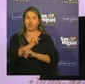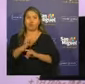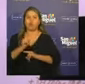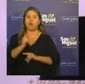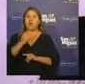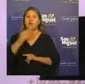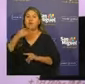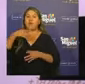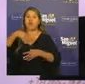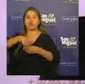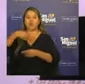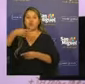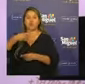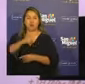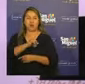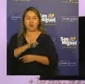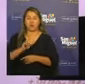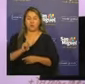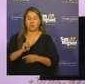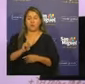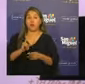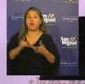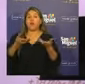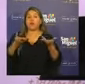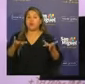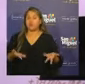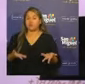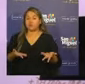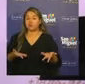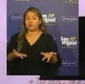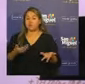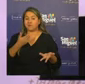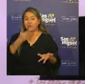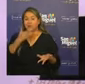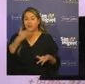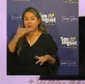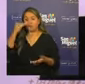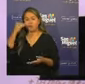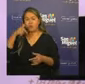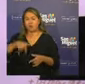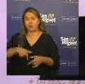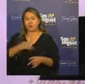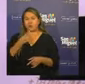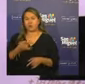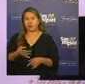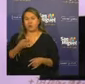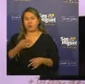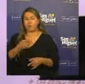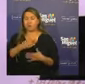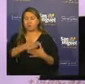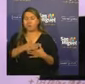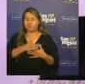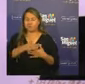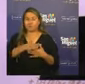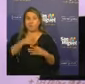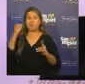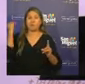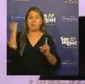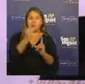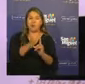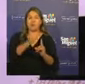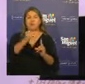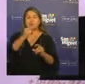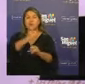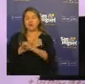los municipios chilenos. Pero al mismo tiempo es un día de dolor. Cuando se mata a un carabinero, se mata